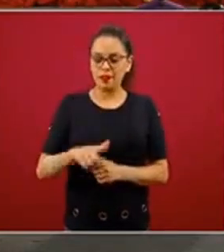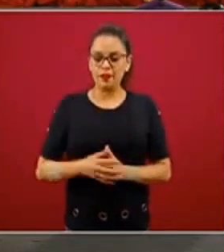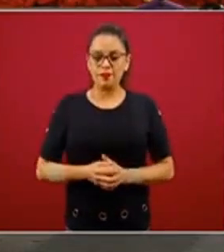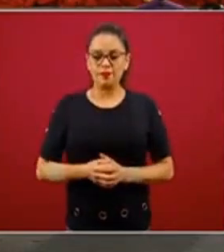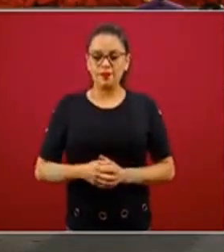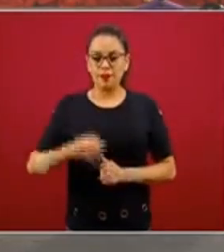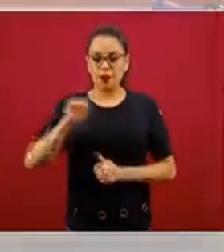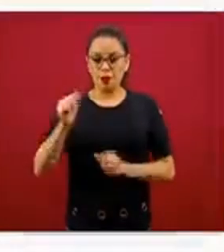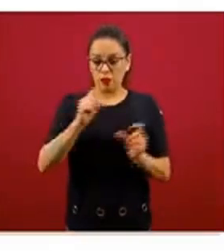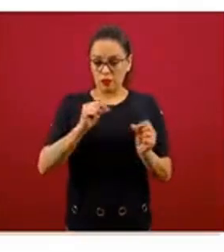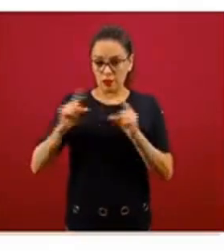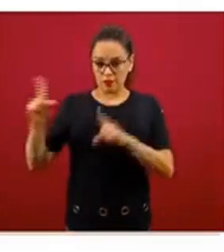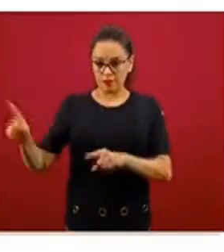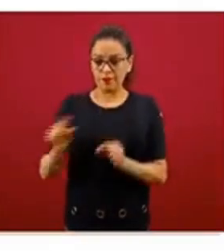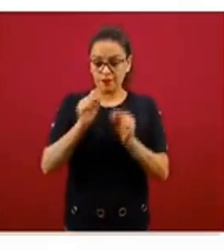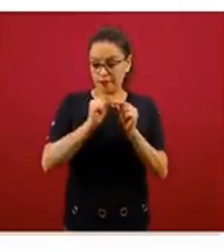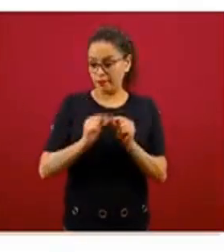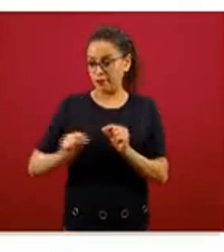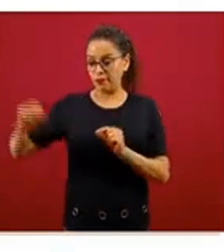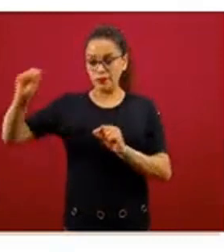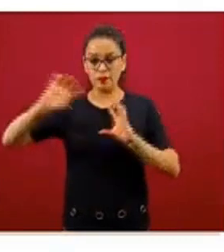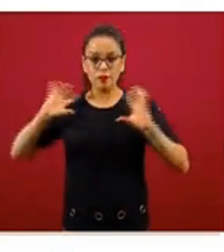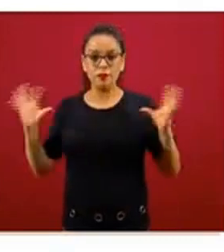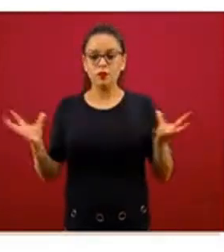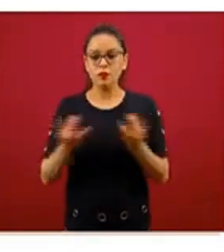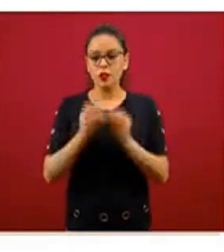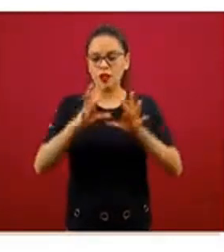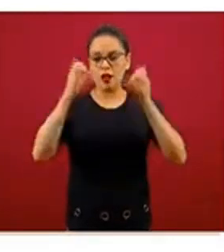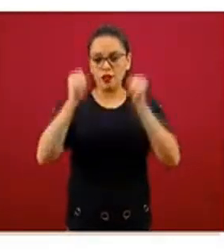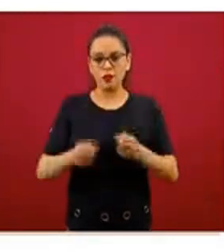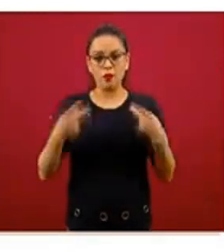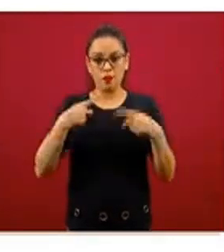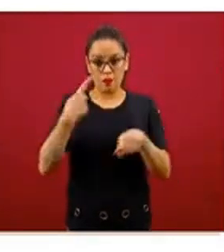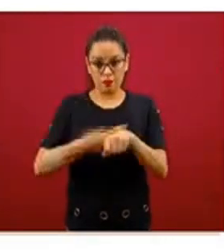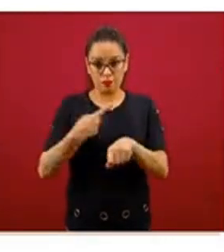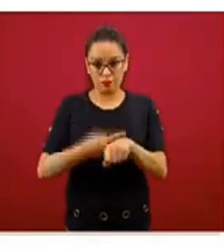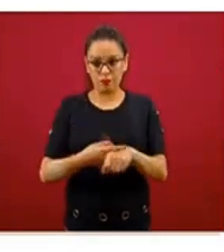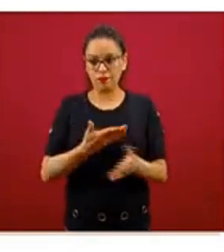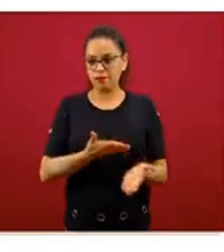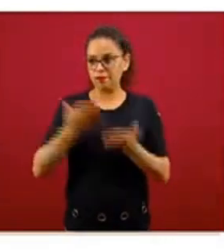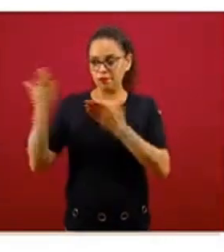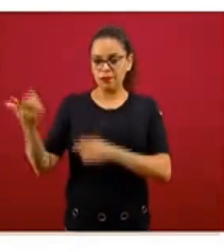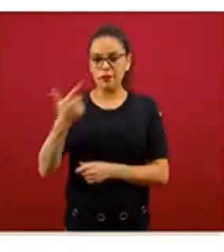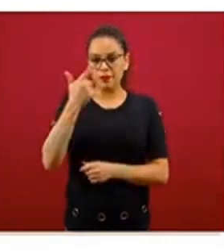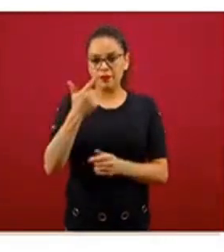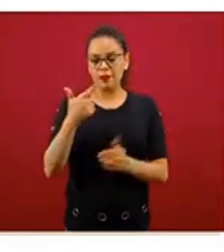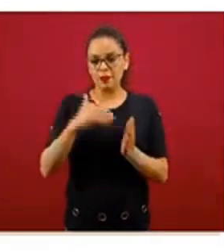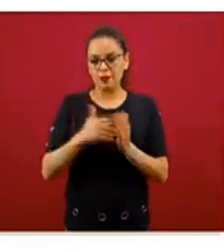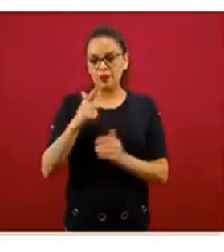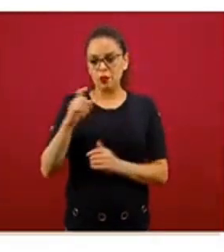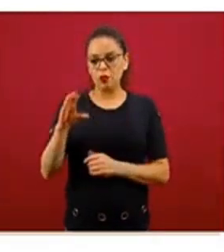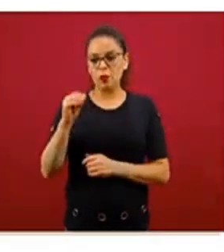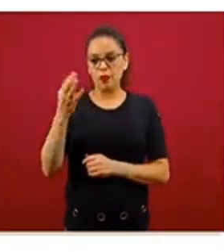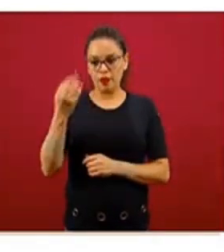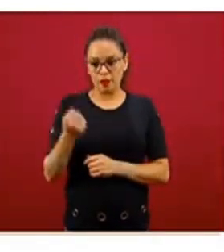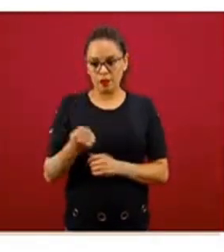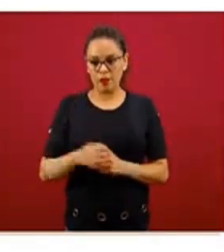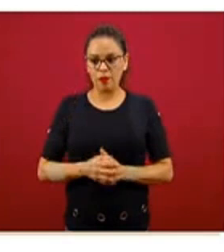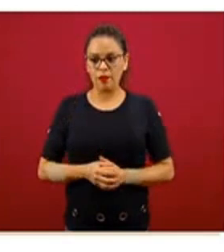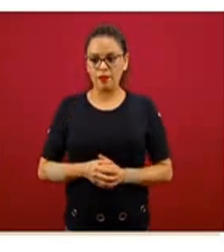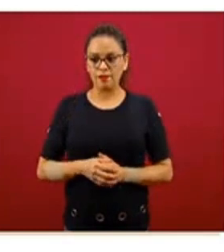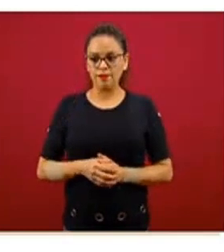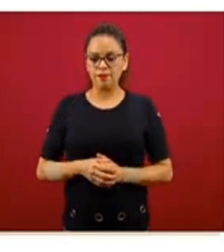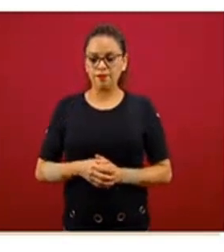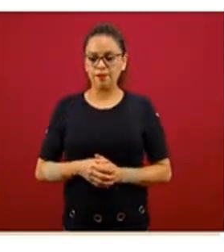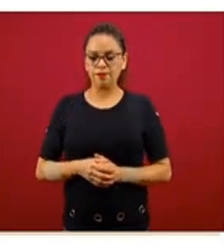Nuestra curva acumulada de casos confirmados, aquí están los 17.799. En las últimas